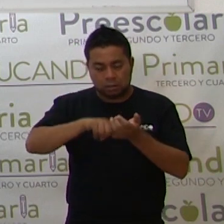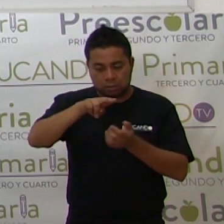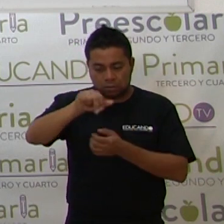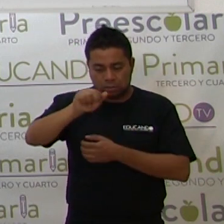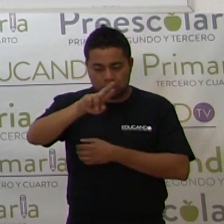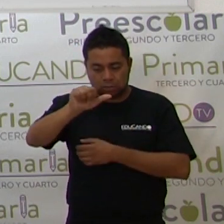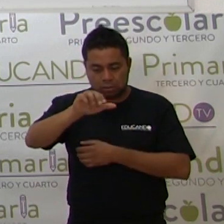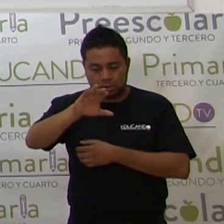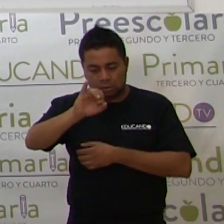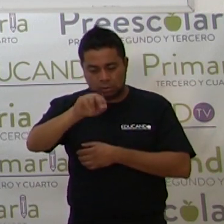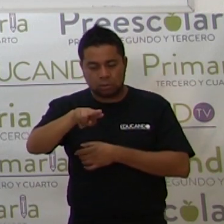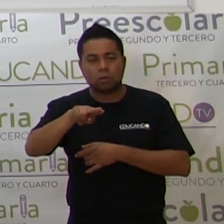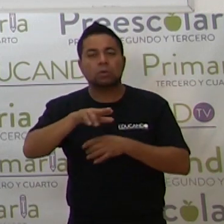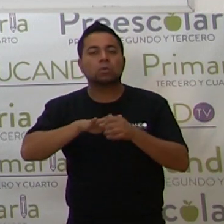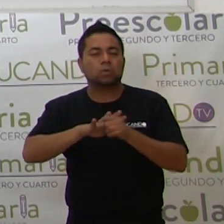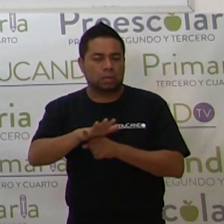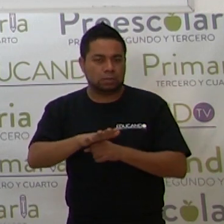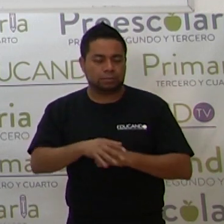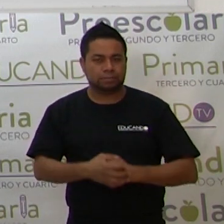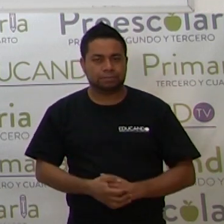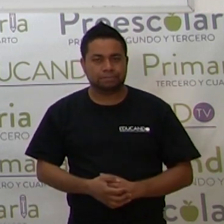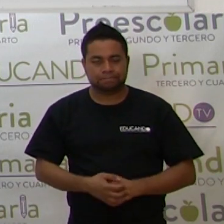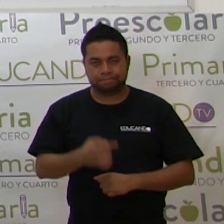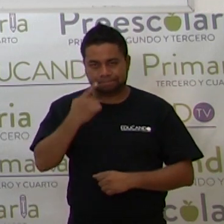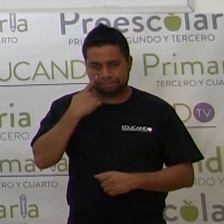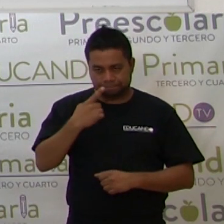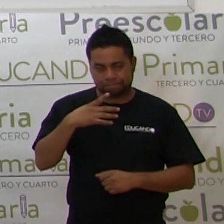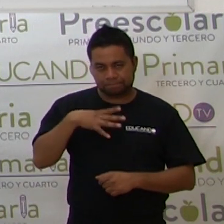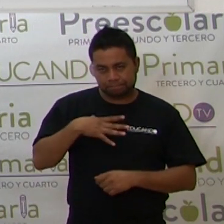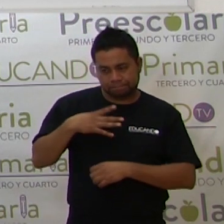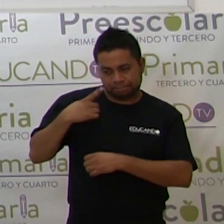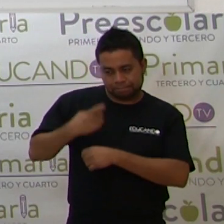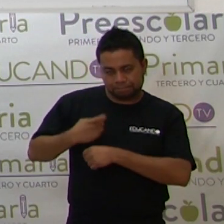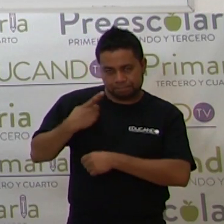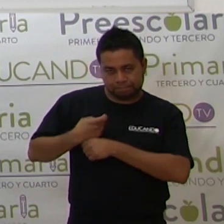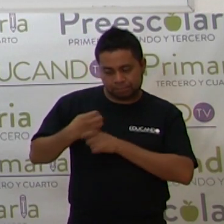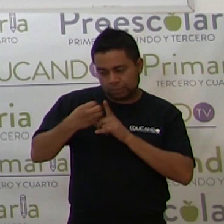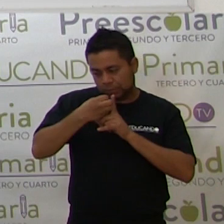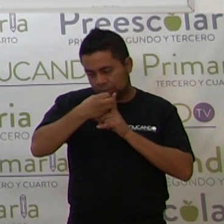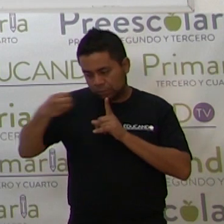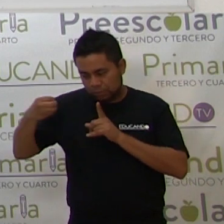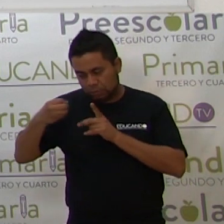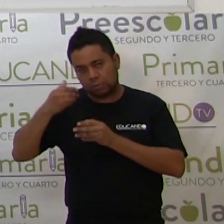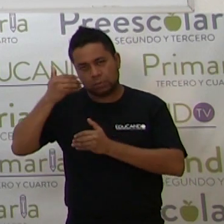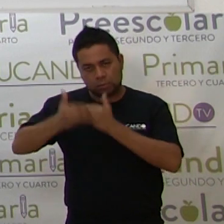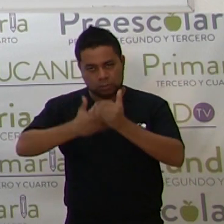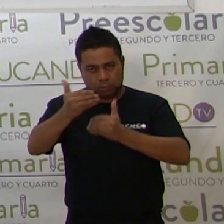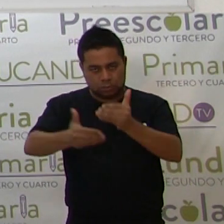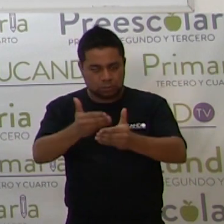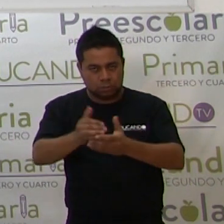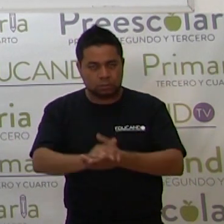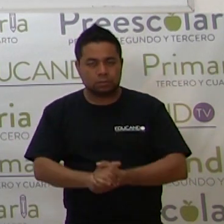narración es lo siguiente, ¿bien? Vamos a tener primero el orden